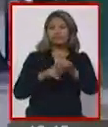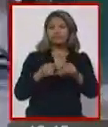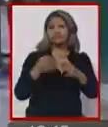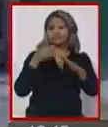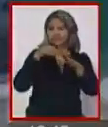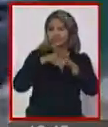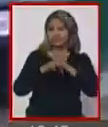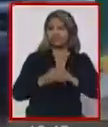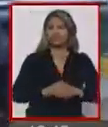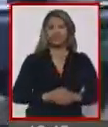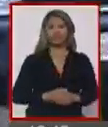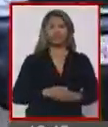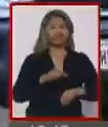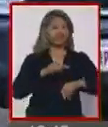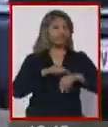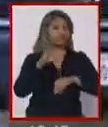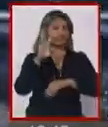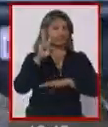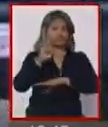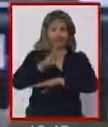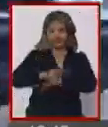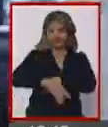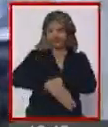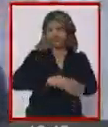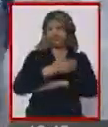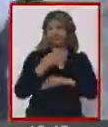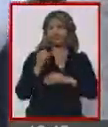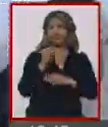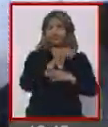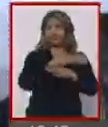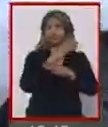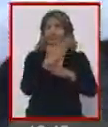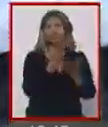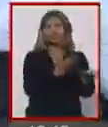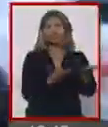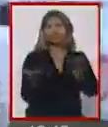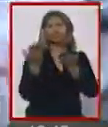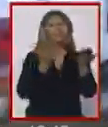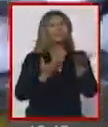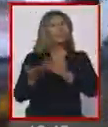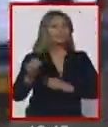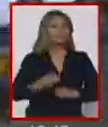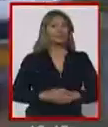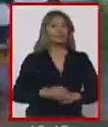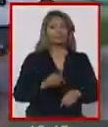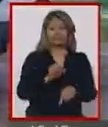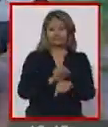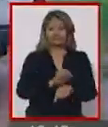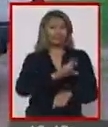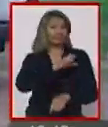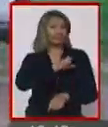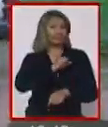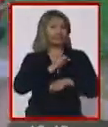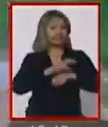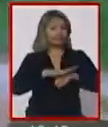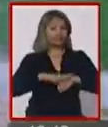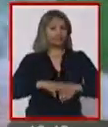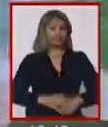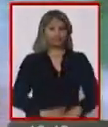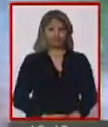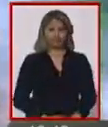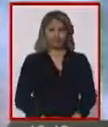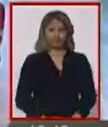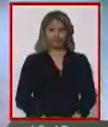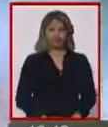dentro del penal. Aproximadamente a las 6 de la mañana, varias ambulancias salían del penal de Palmasola, con reos y policías heridos.